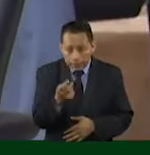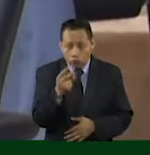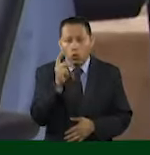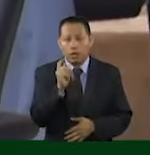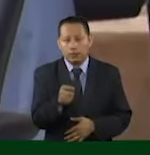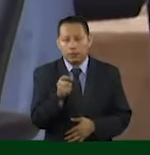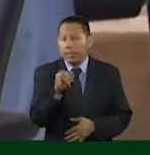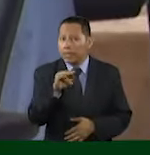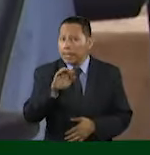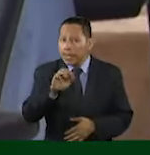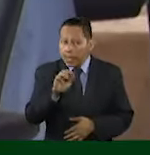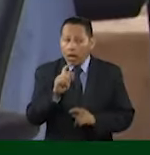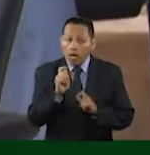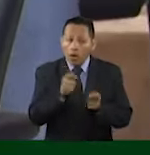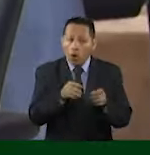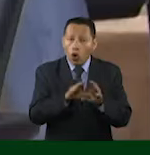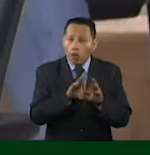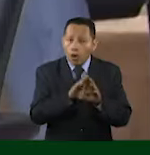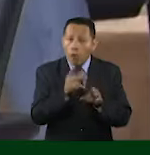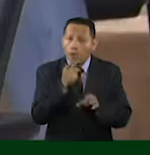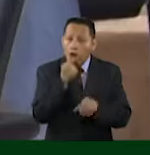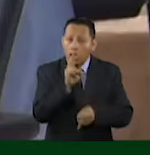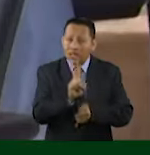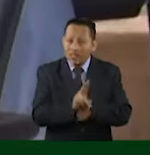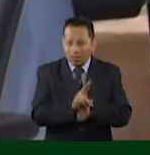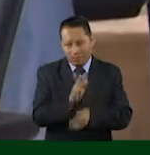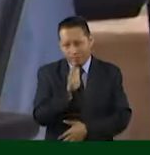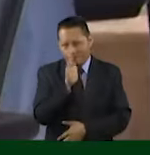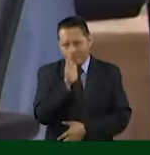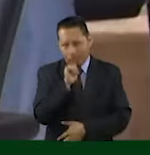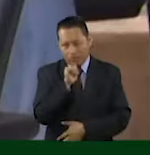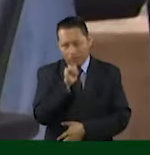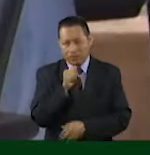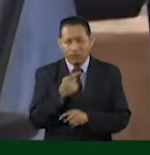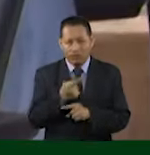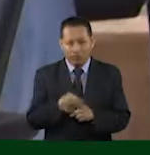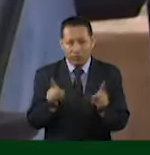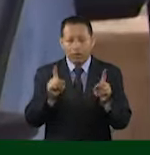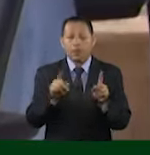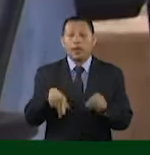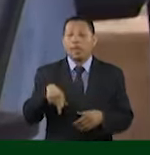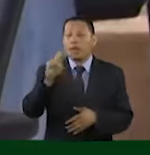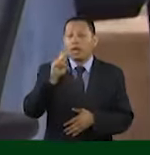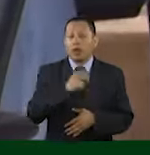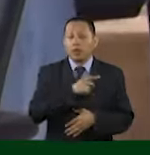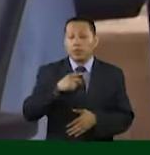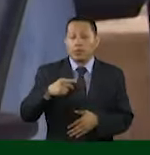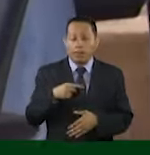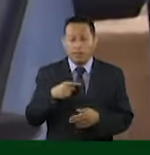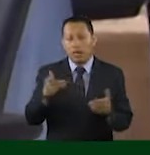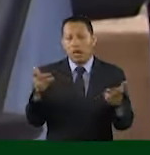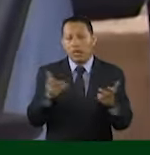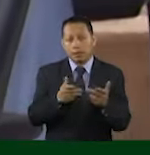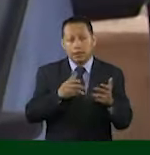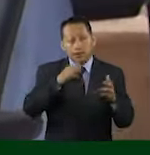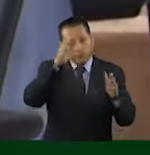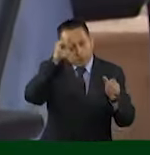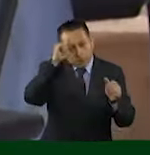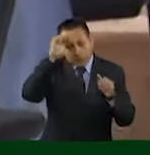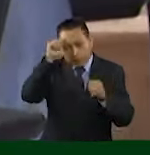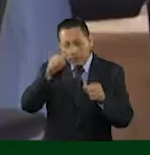no van a convertirse en los policías de la situación pero tienen que hacer los convenios